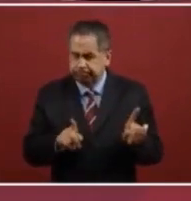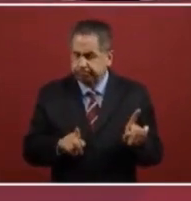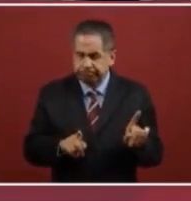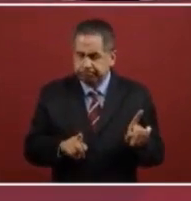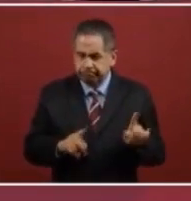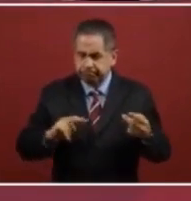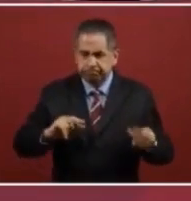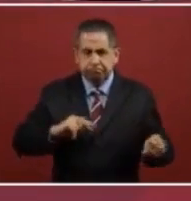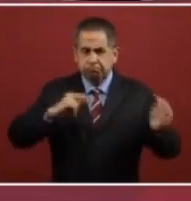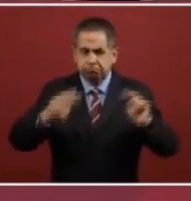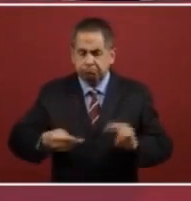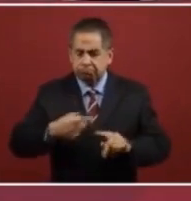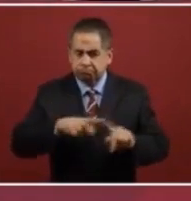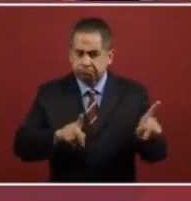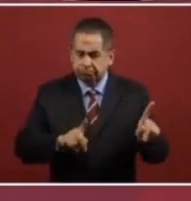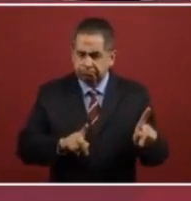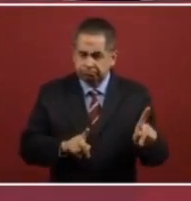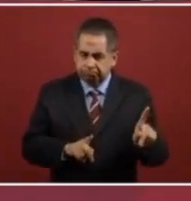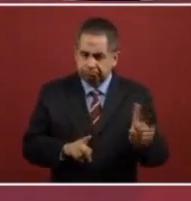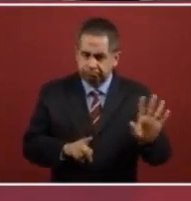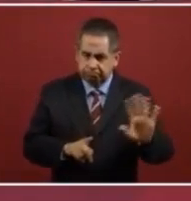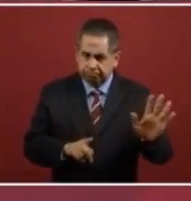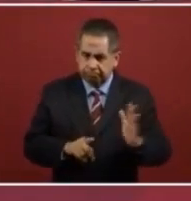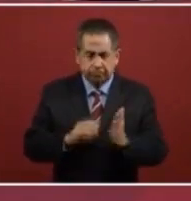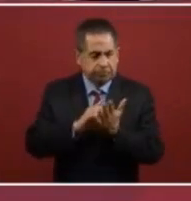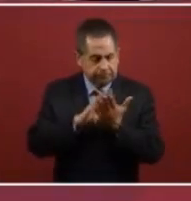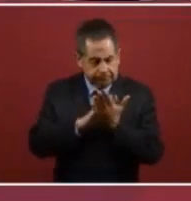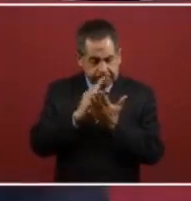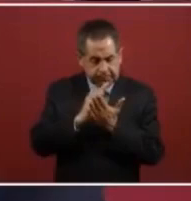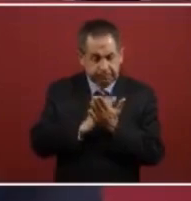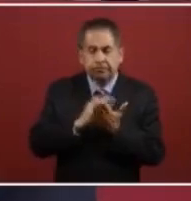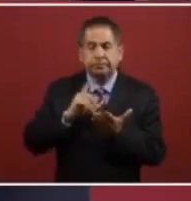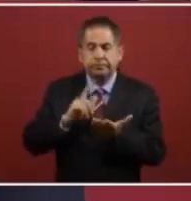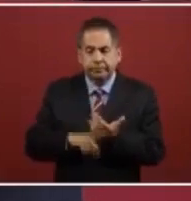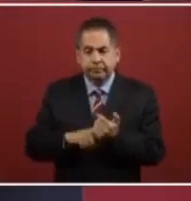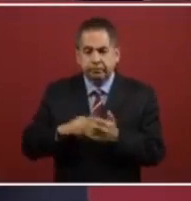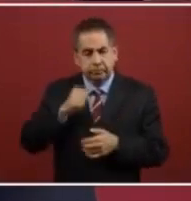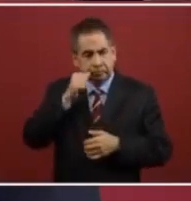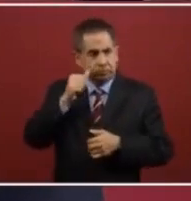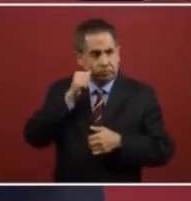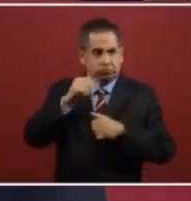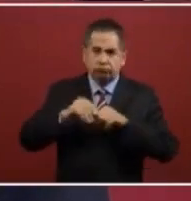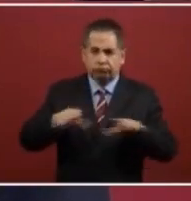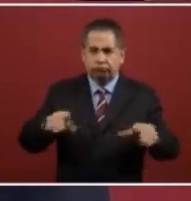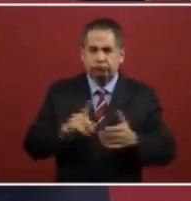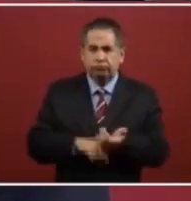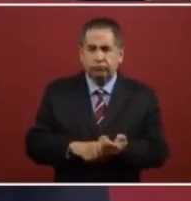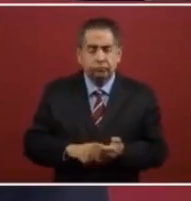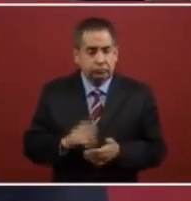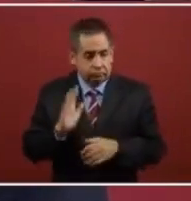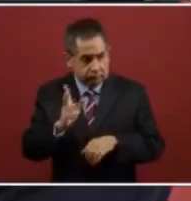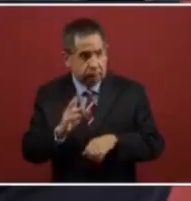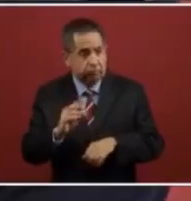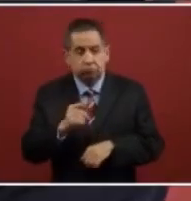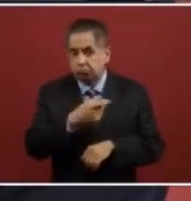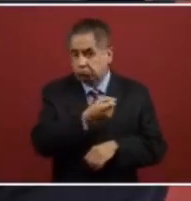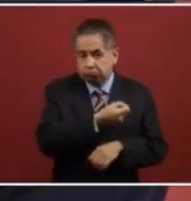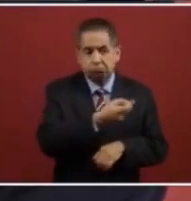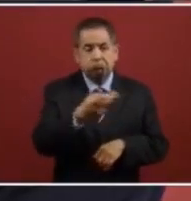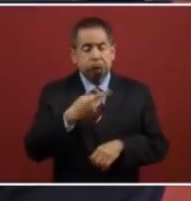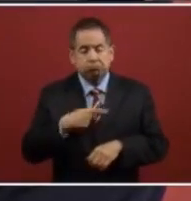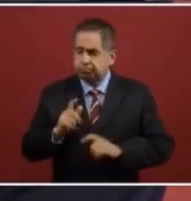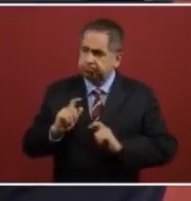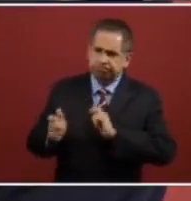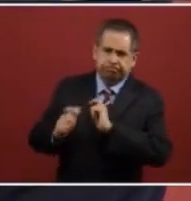al contrario, el dato que tenemos, te He dio a says conocer the data ayer, that they have es que ha aumentado la is that recaudación.